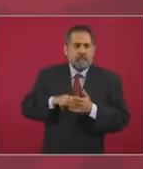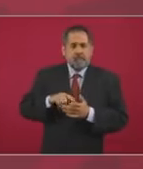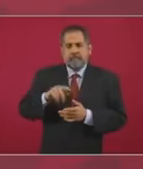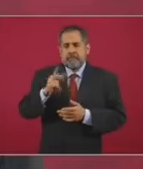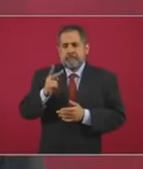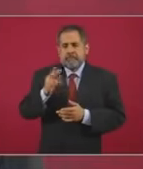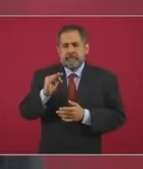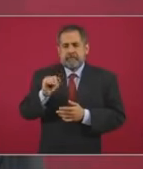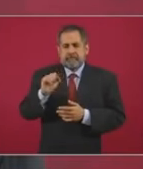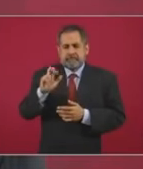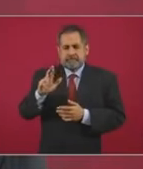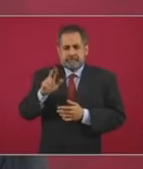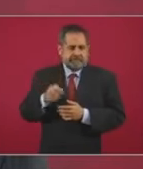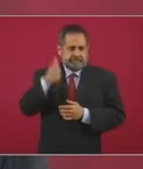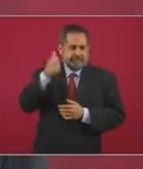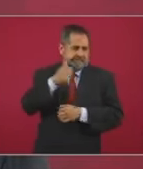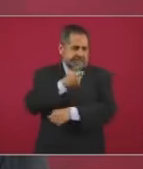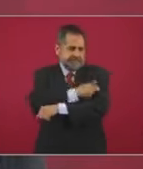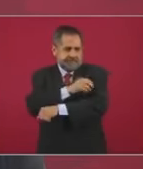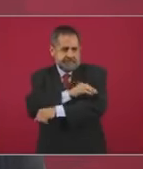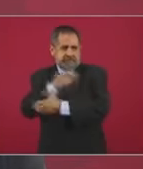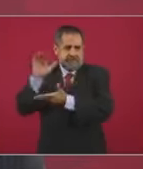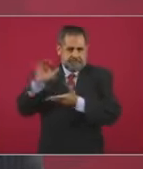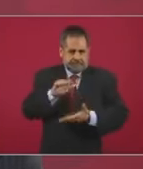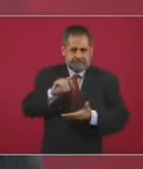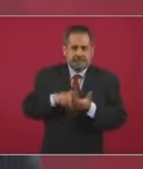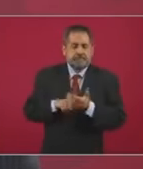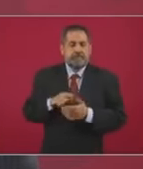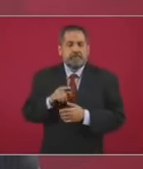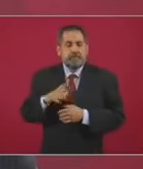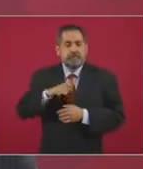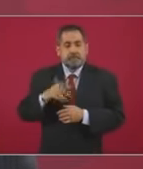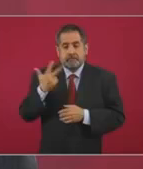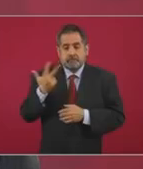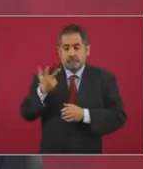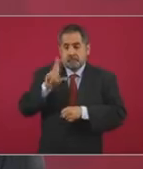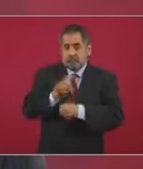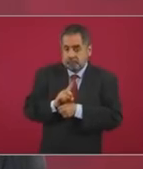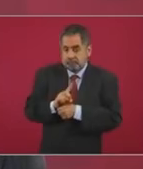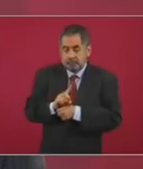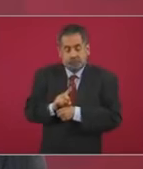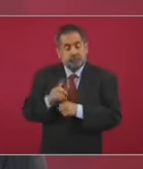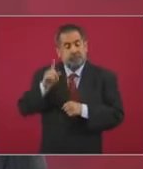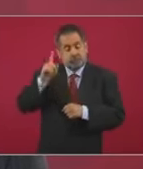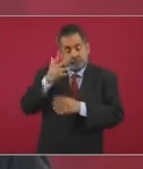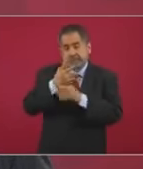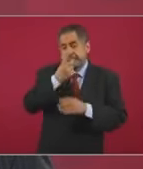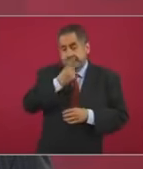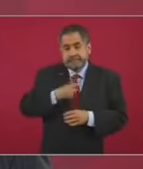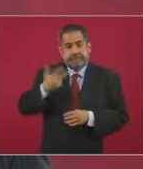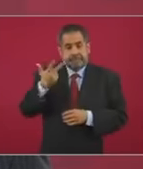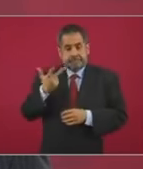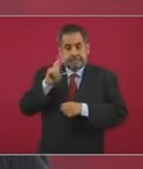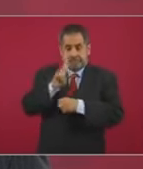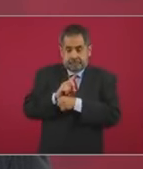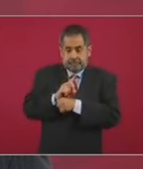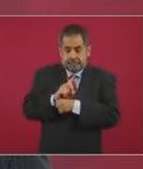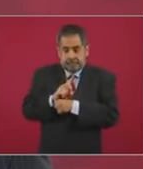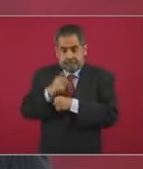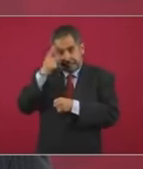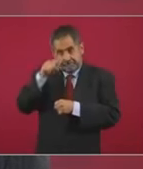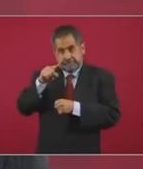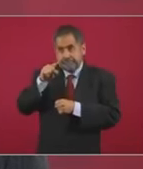el caso de la primera vacuna que llegará a México, tiene 8 días, es lo que la propia compañía establece, tiene 8